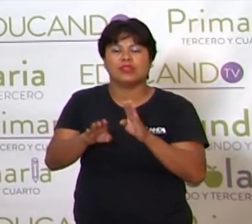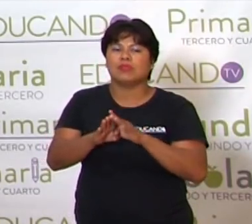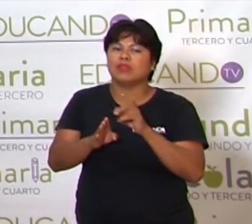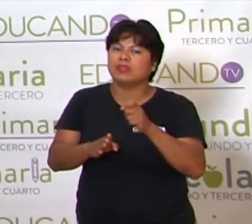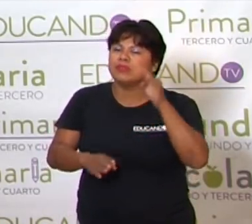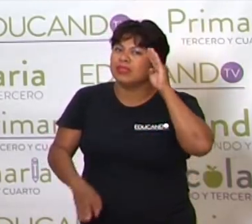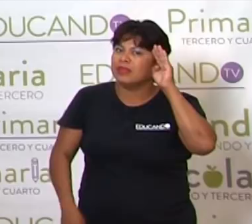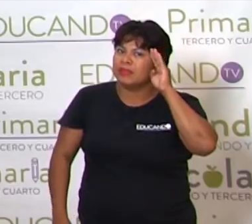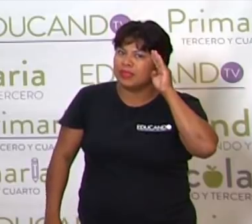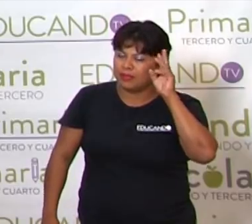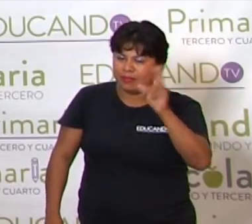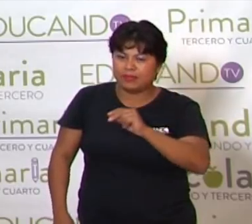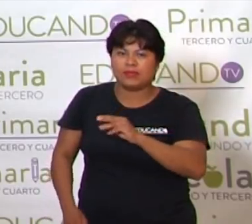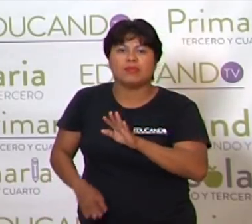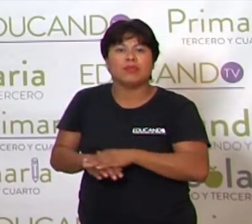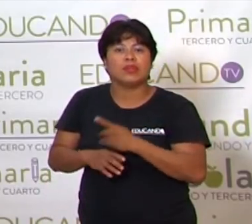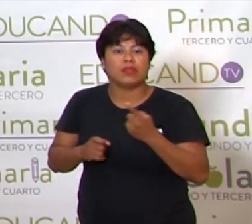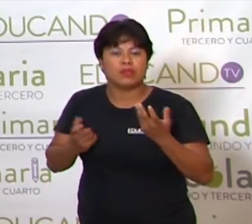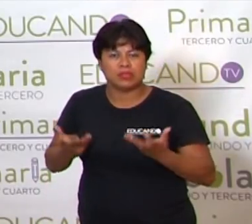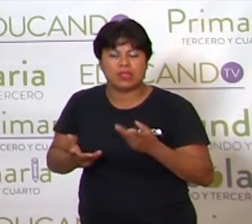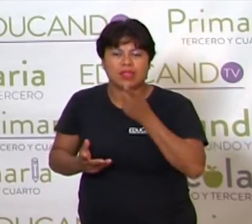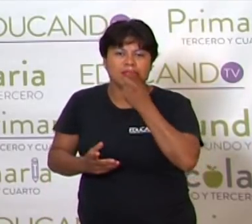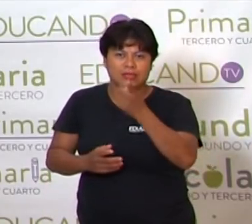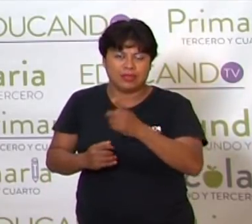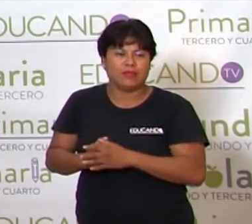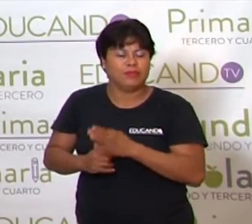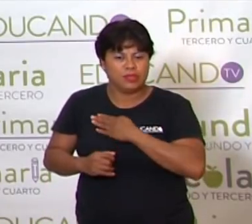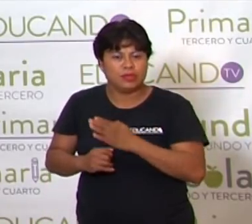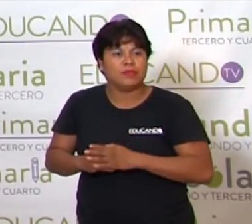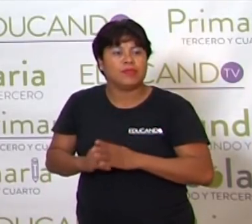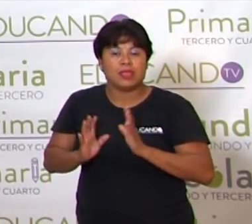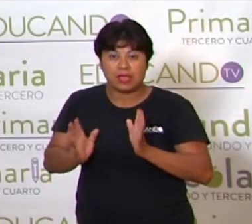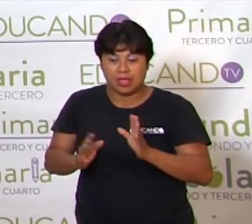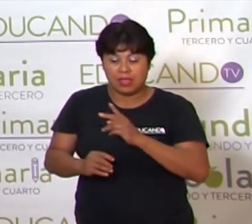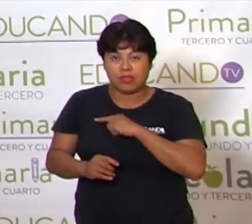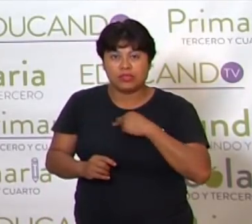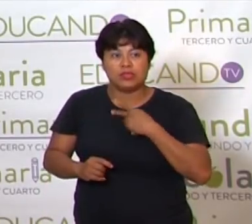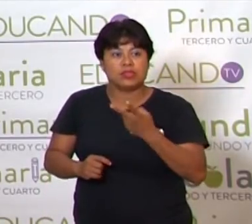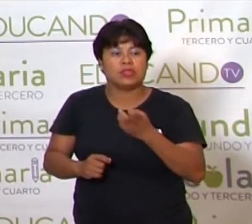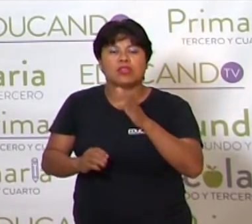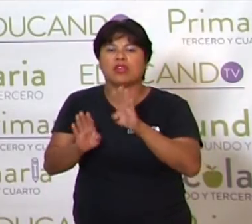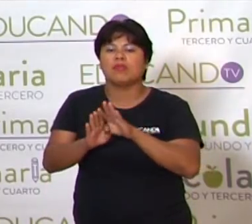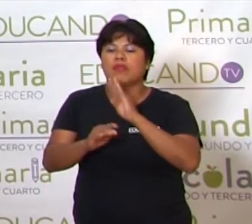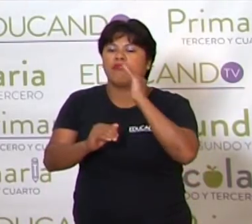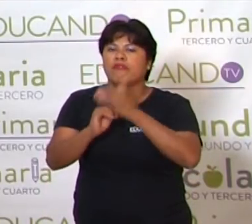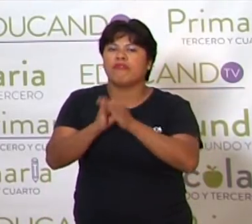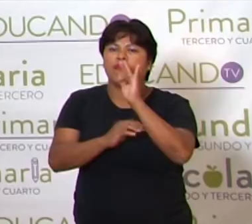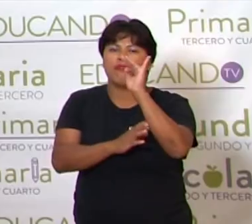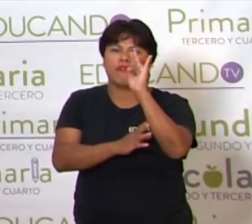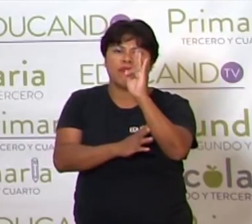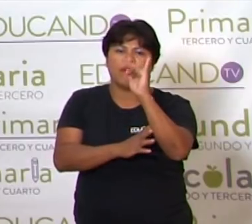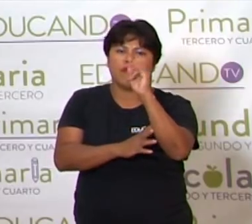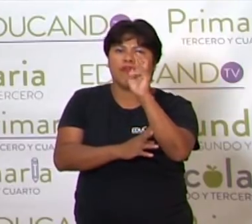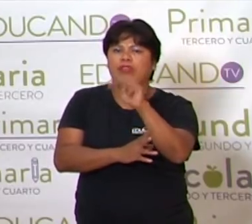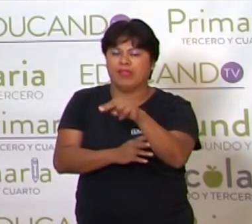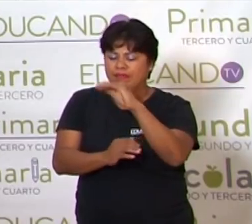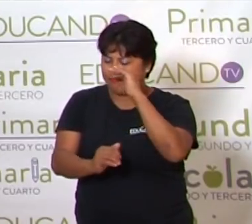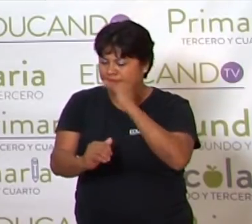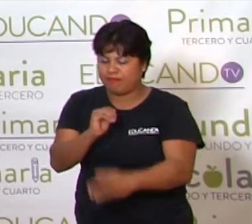un pensamiento, porque lo está diciendo. Bueno, y ya acá vamos a ponerle fin. Terminamos.